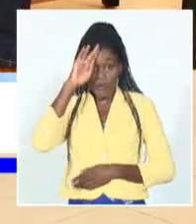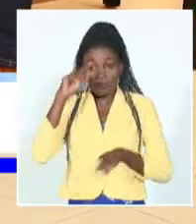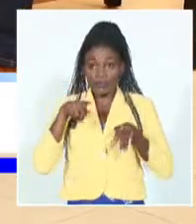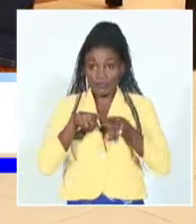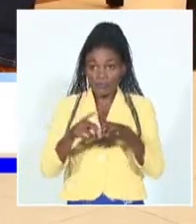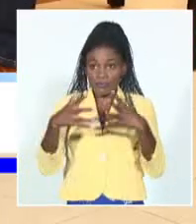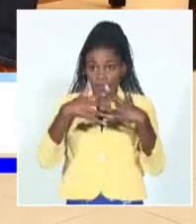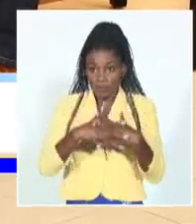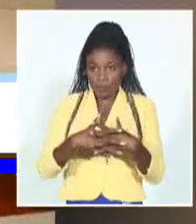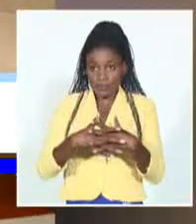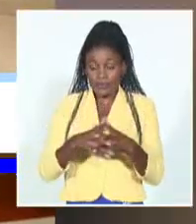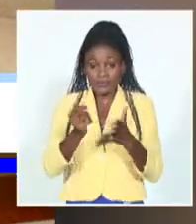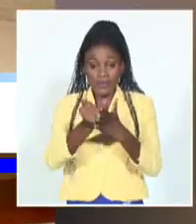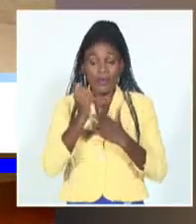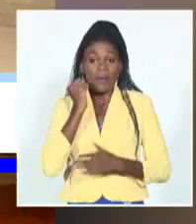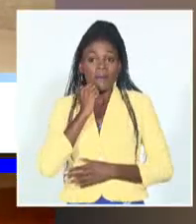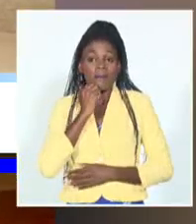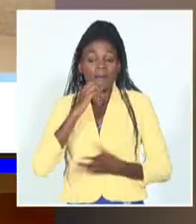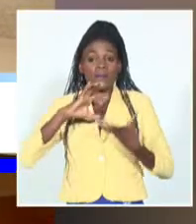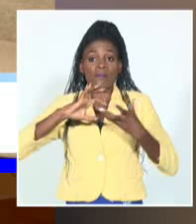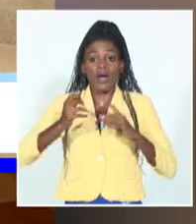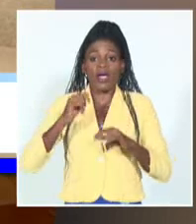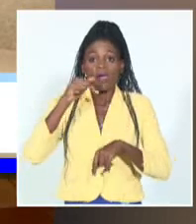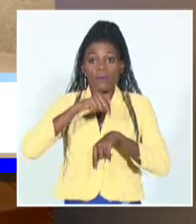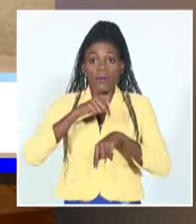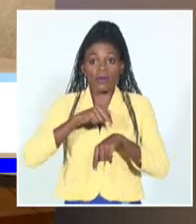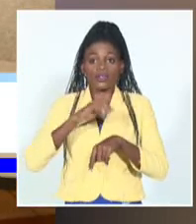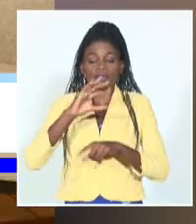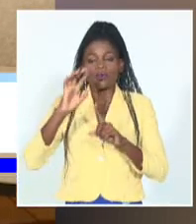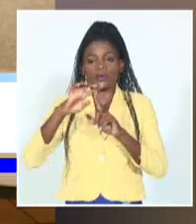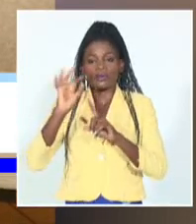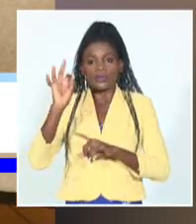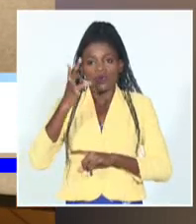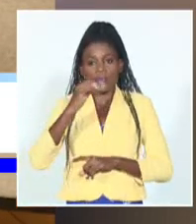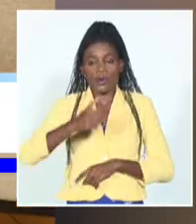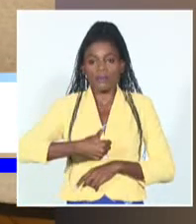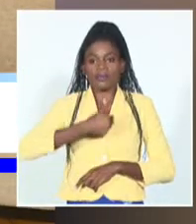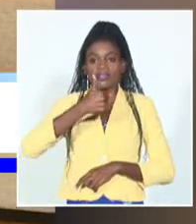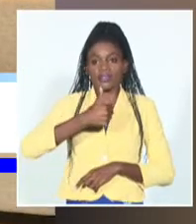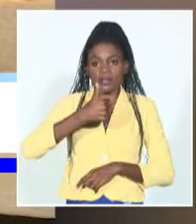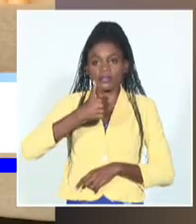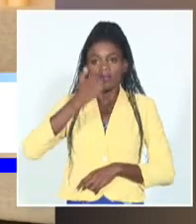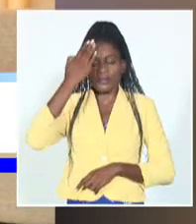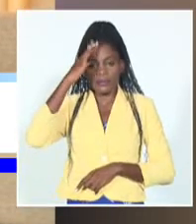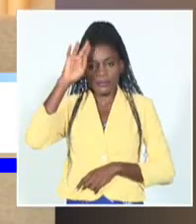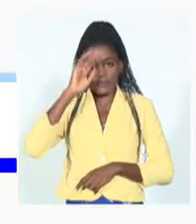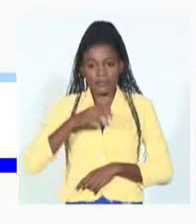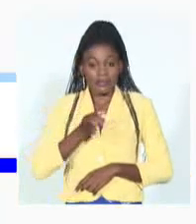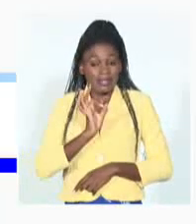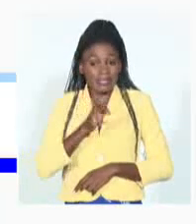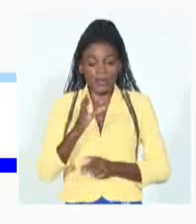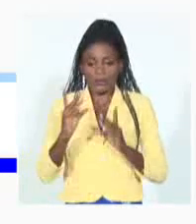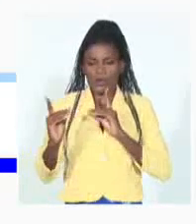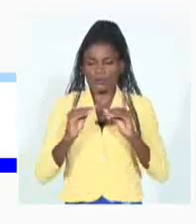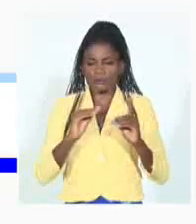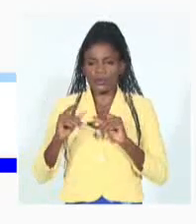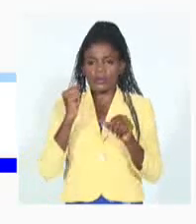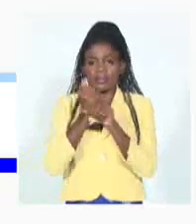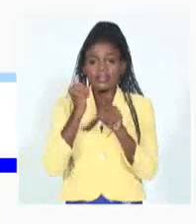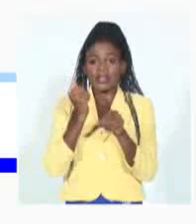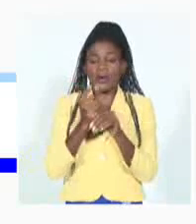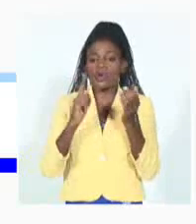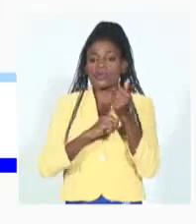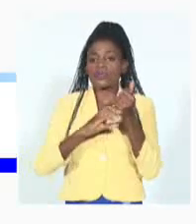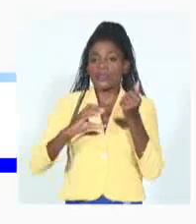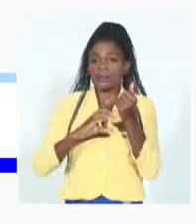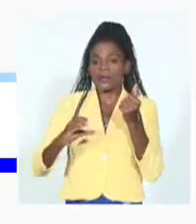el apoyo en los momentos más complejos, precisó la cuenta de la presidencia cubana en Twitter. Asimismo, dialogaron sobre el trabajo del partido,